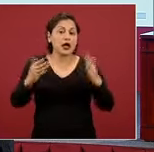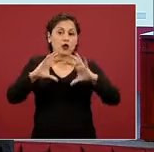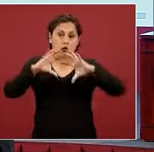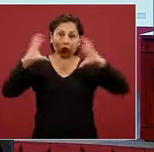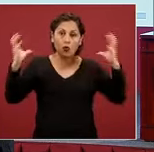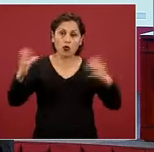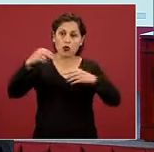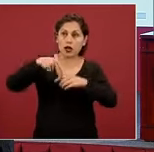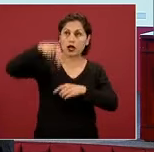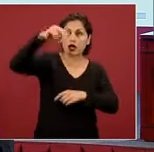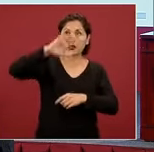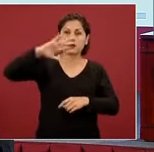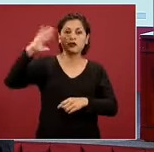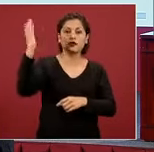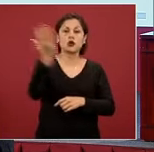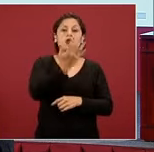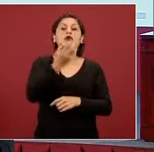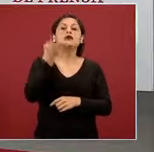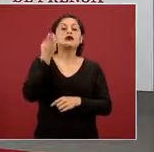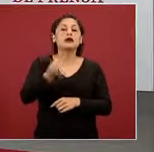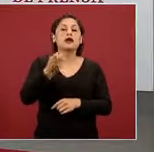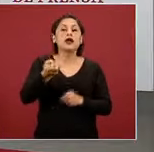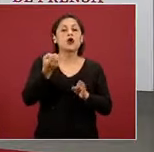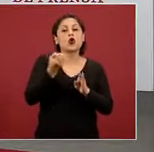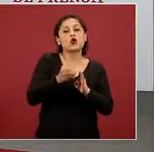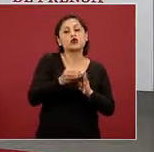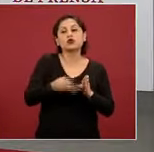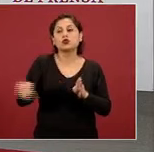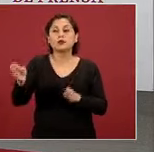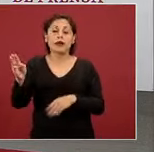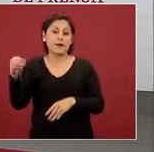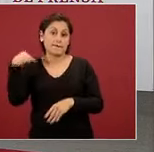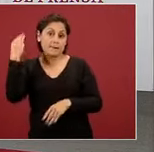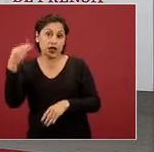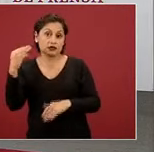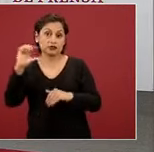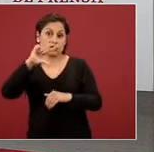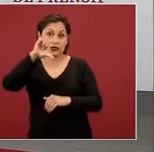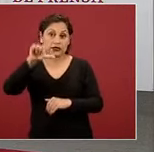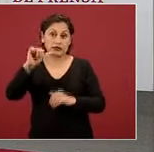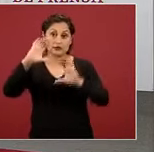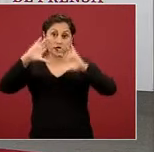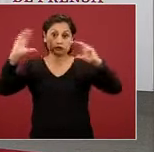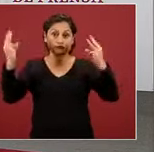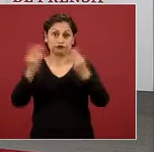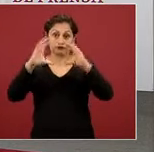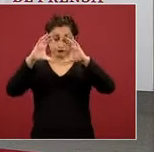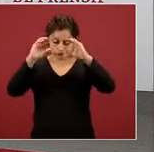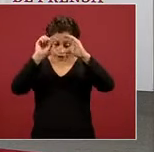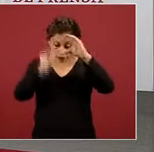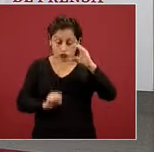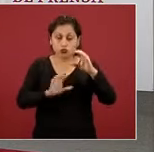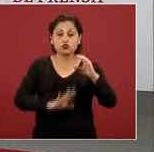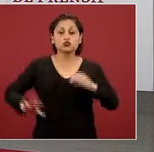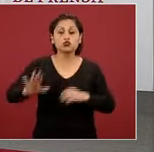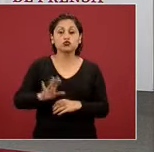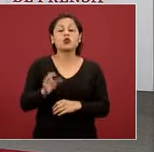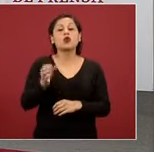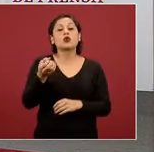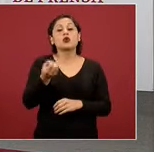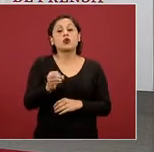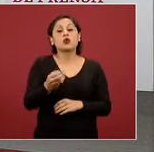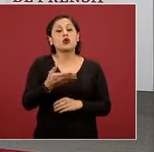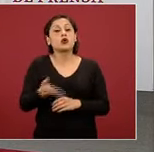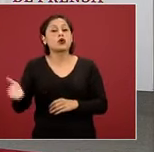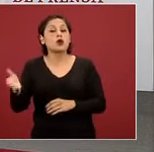ocurre de octubre a marzo, en el hemisferio sur ocurre de abril a septiembre. Así ha ocurrido por miles de